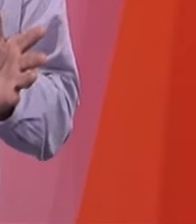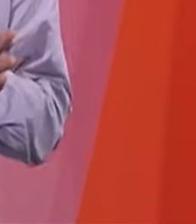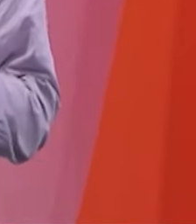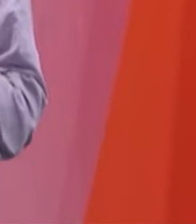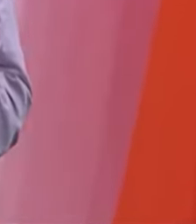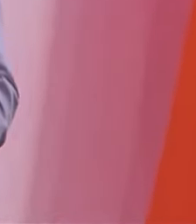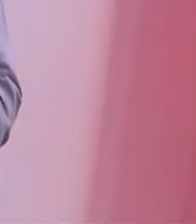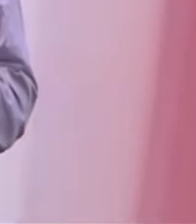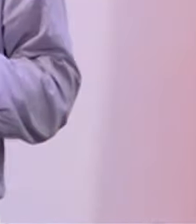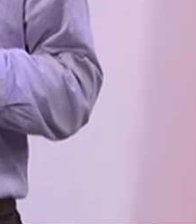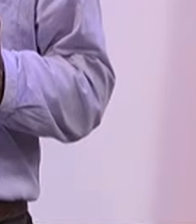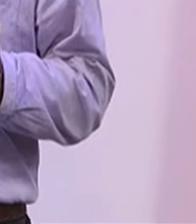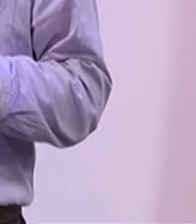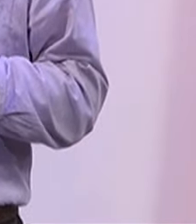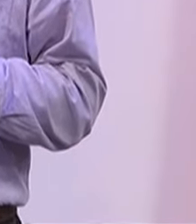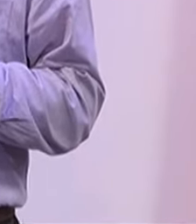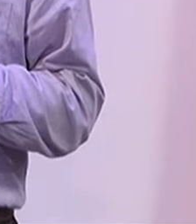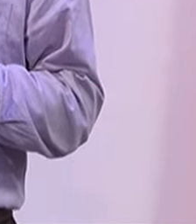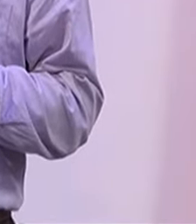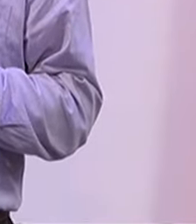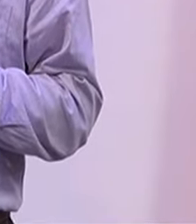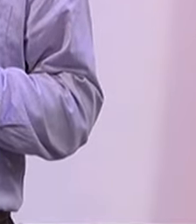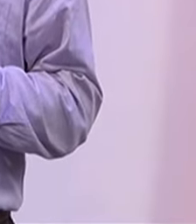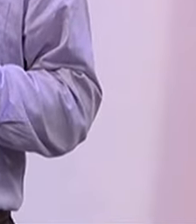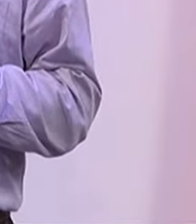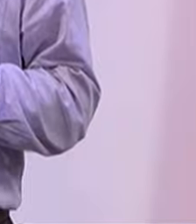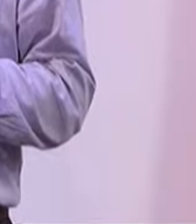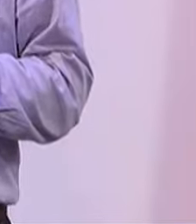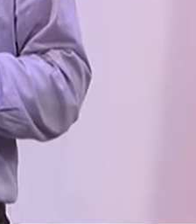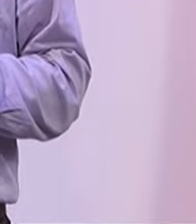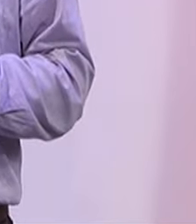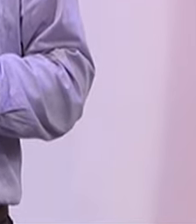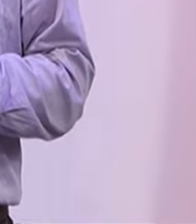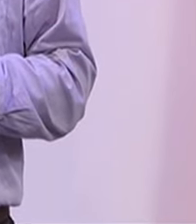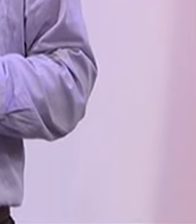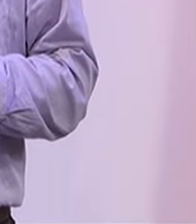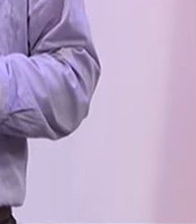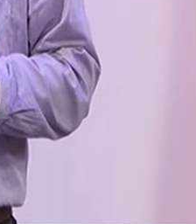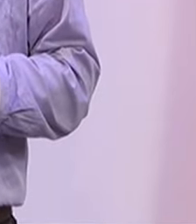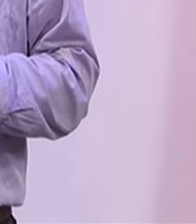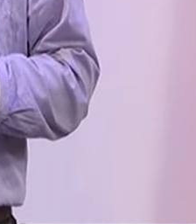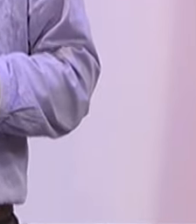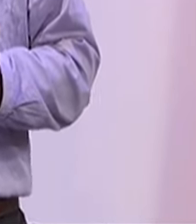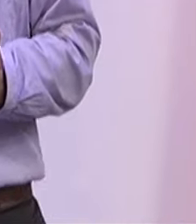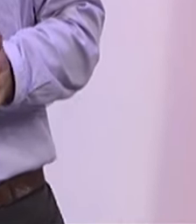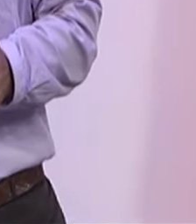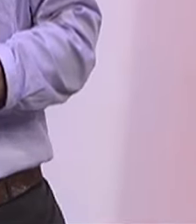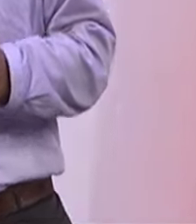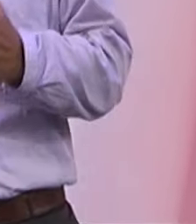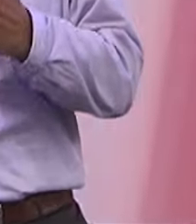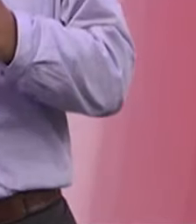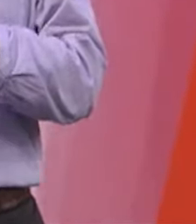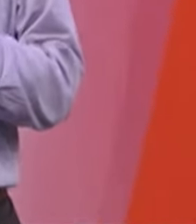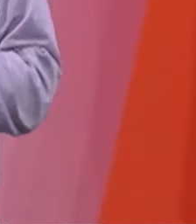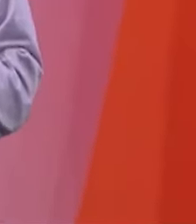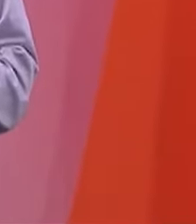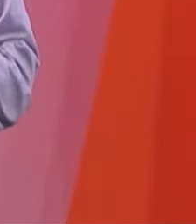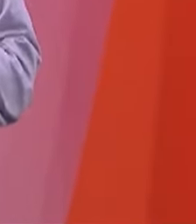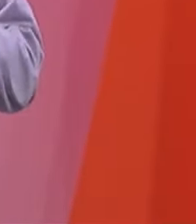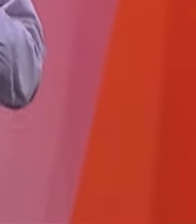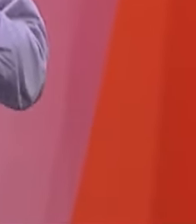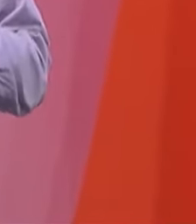simple y llanamente. Con dos palabras que son was y were, yo utilizo todos los pronombres. En español tenemos una